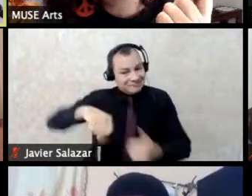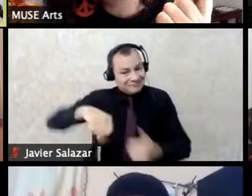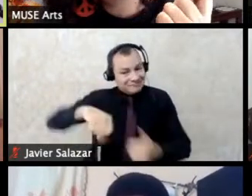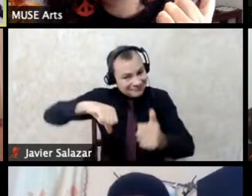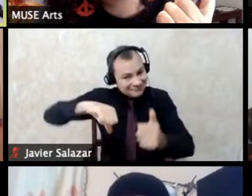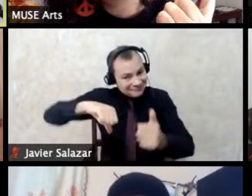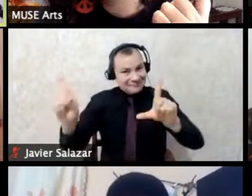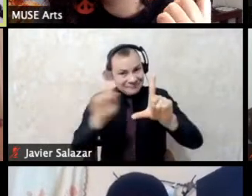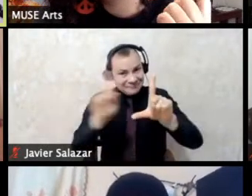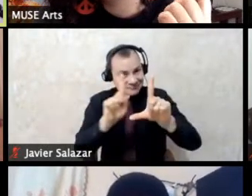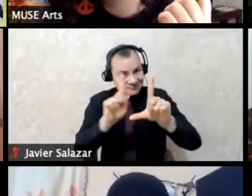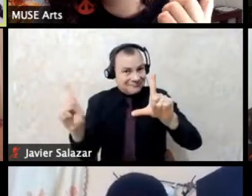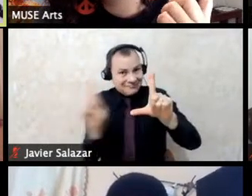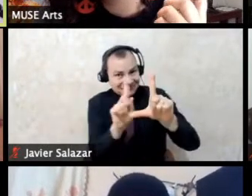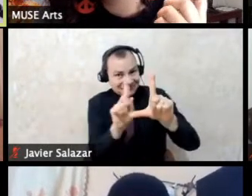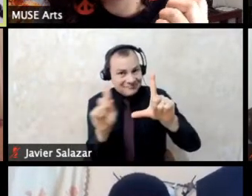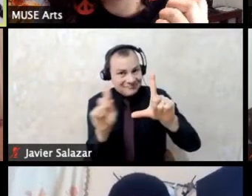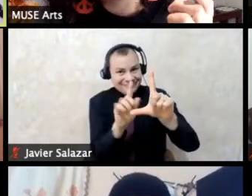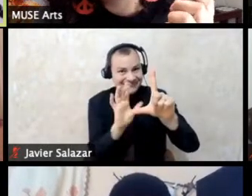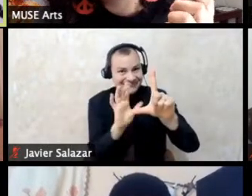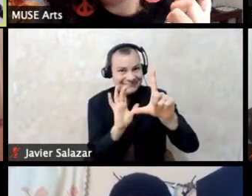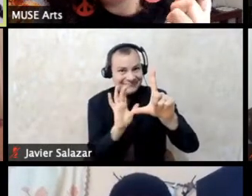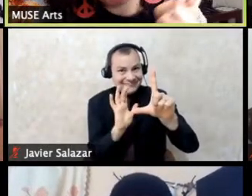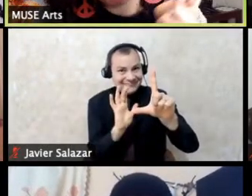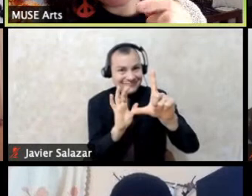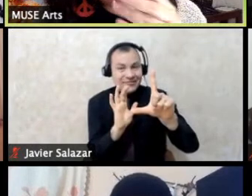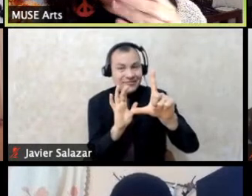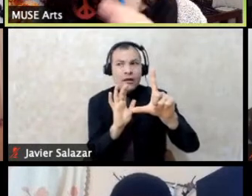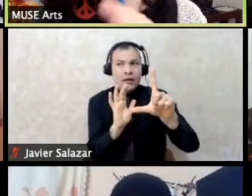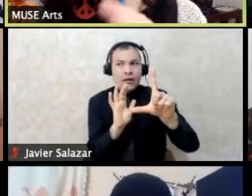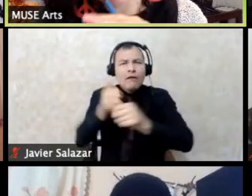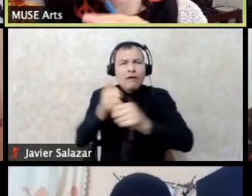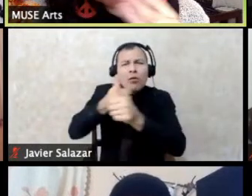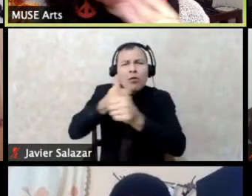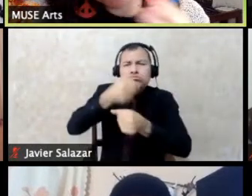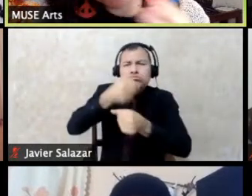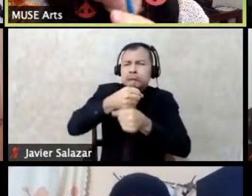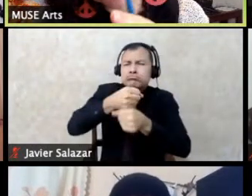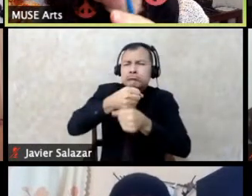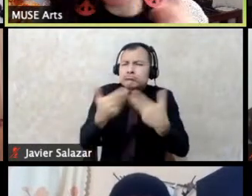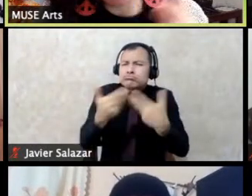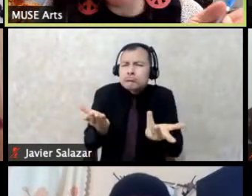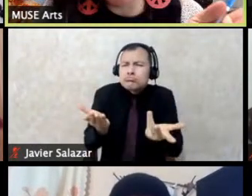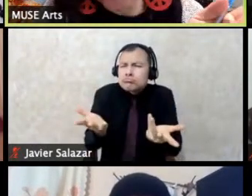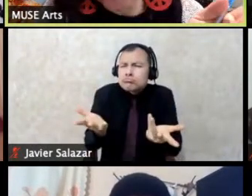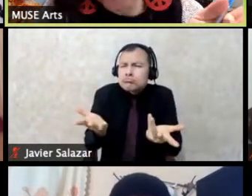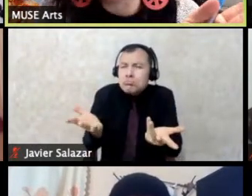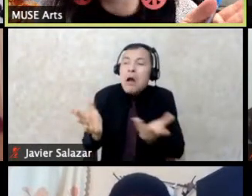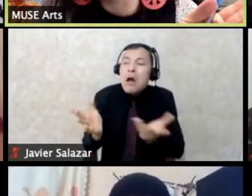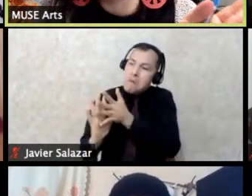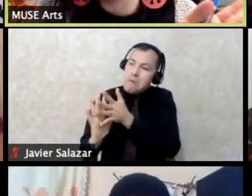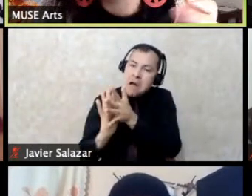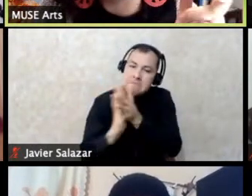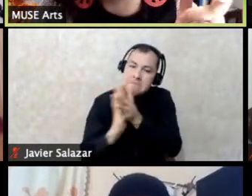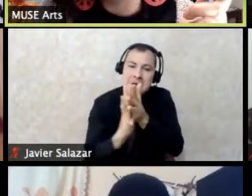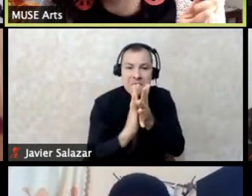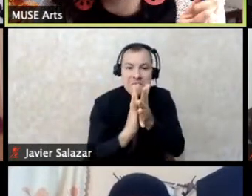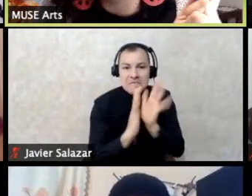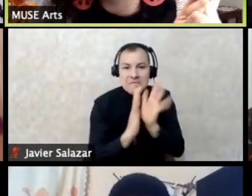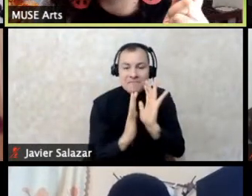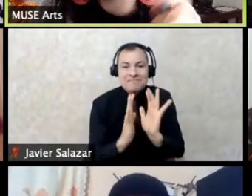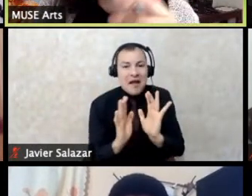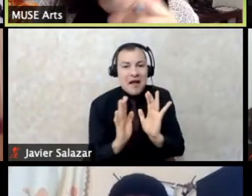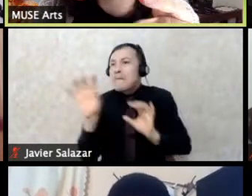de lo que estamos hechos. So now this is the, now we're going to move into the second part of this conversation. As you can